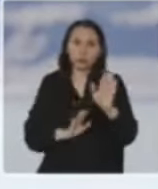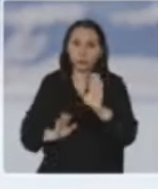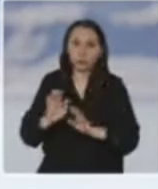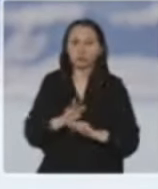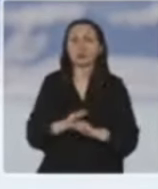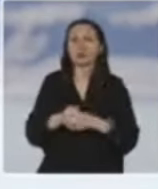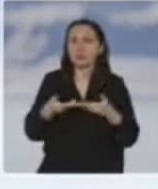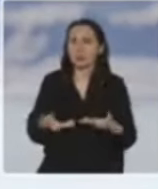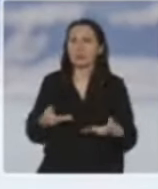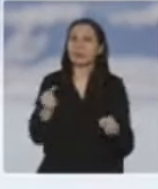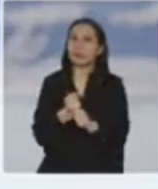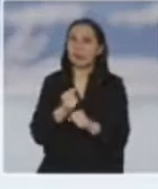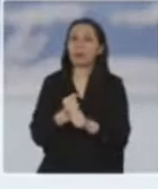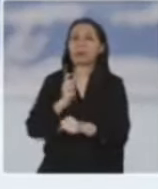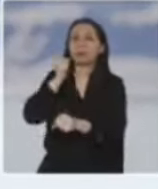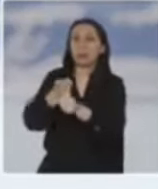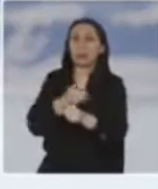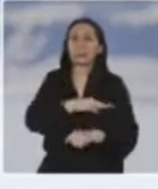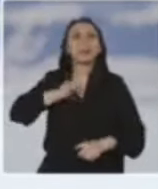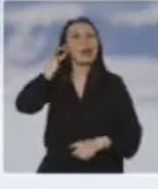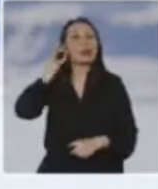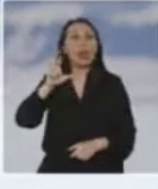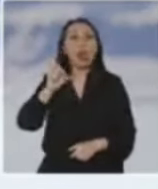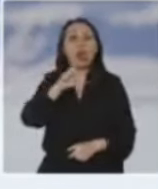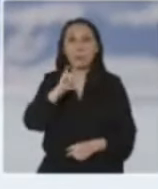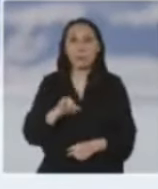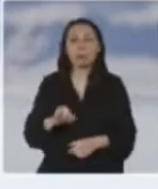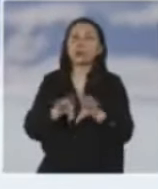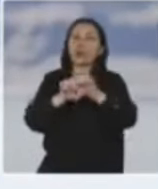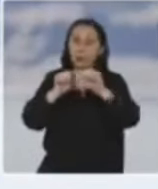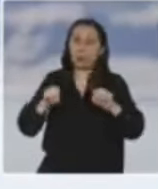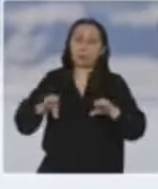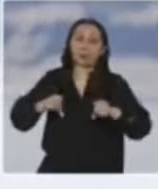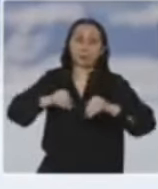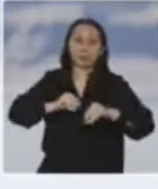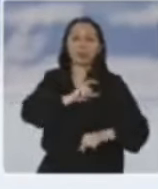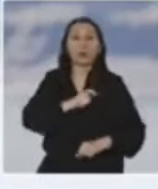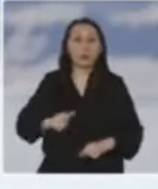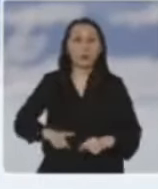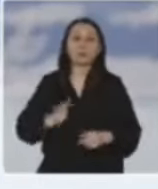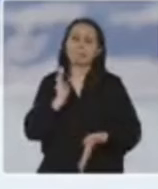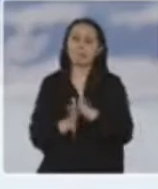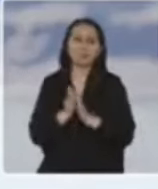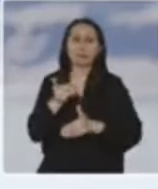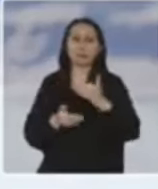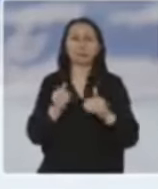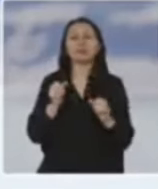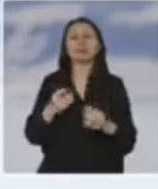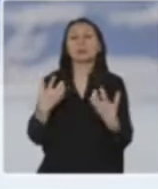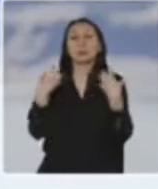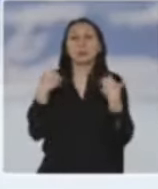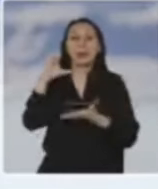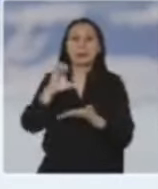a esta tarea está encomendada la ministra López y es parte del compromiso que adoptamos como gobierno por agilizar las labores del